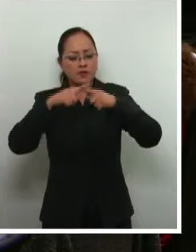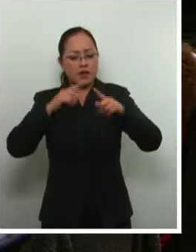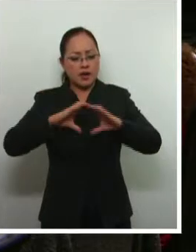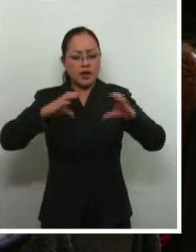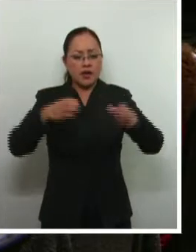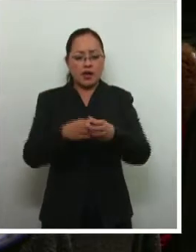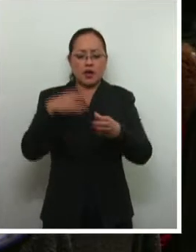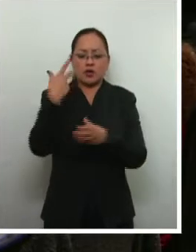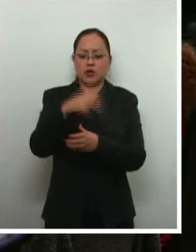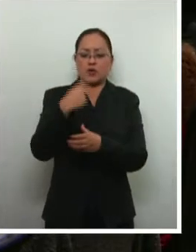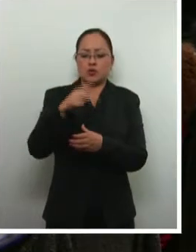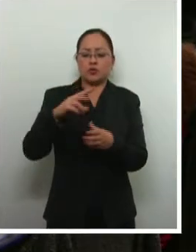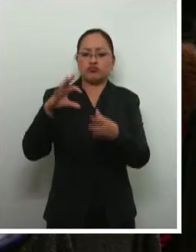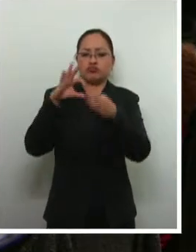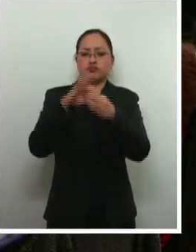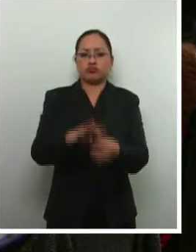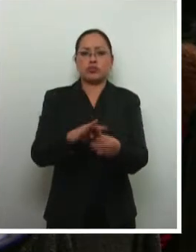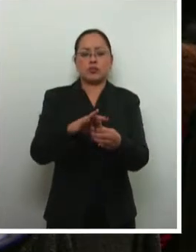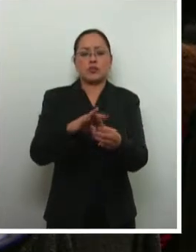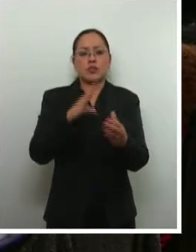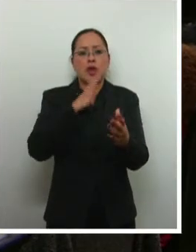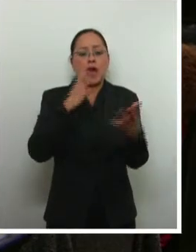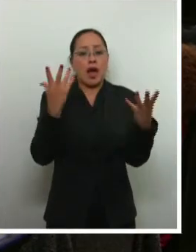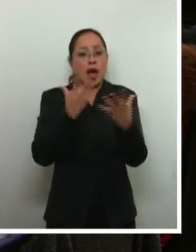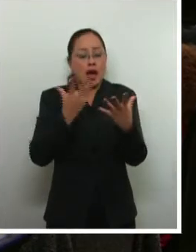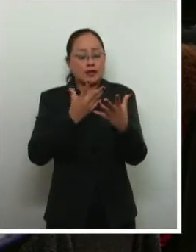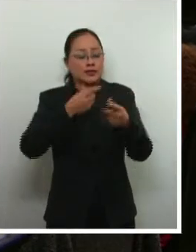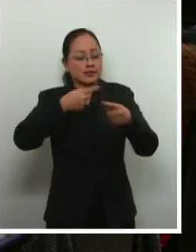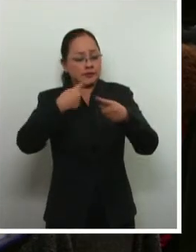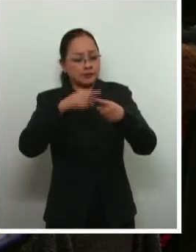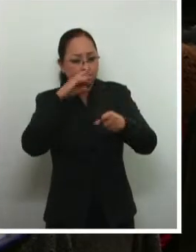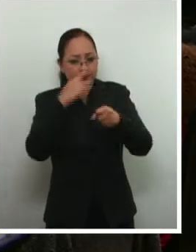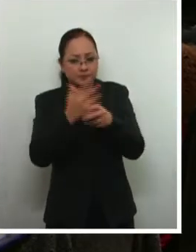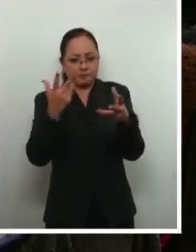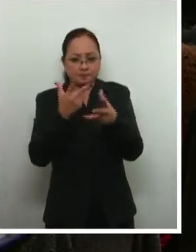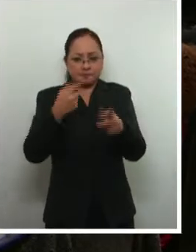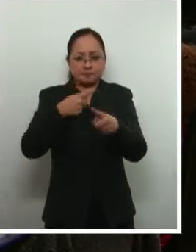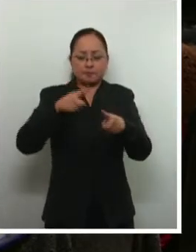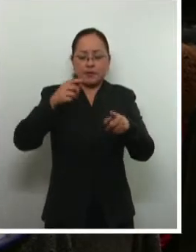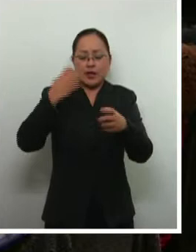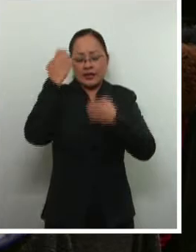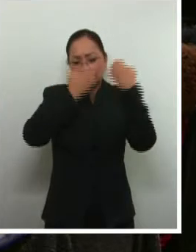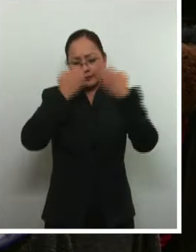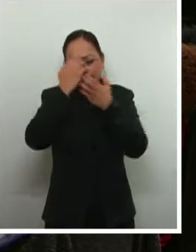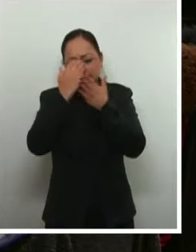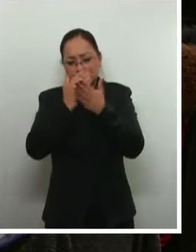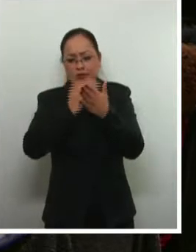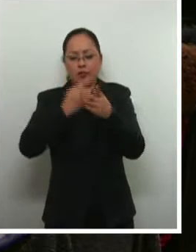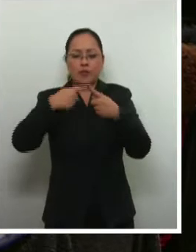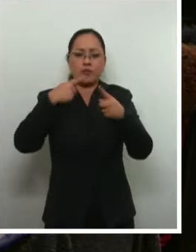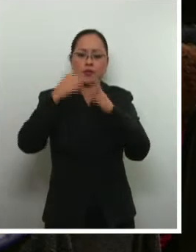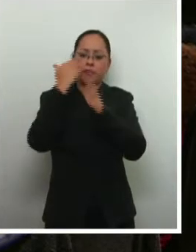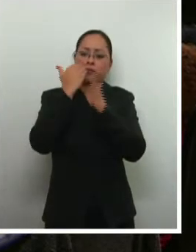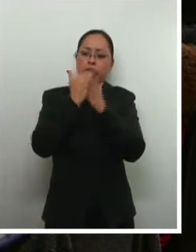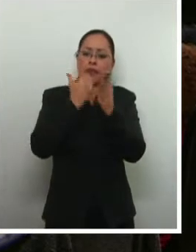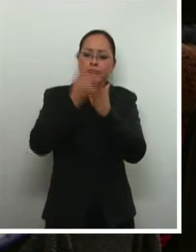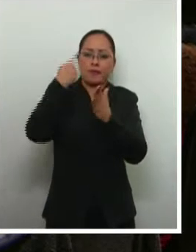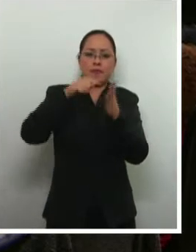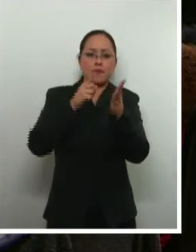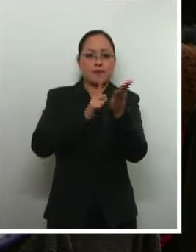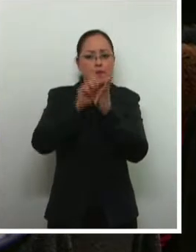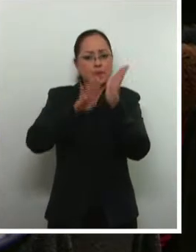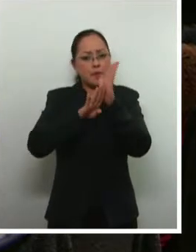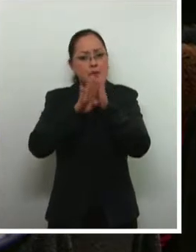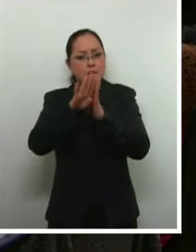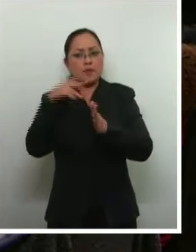del sistema, que se diseñarán, ejecutarán y evaluarán de acuerdo a indicadores y metas de progresividad que defina